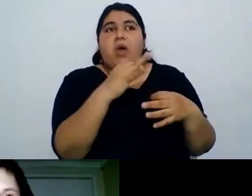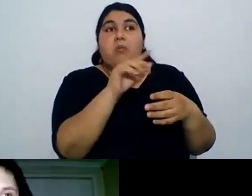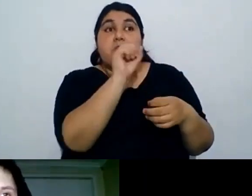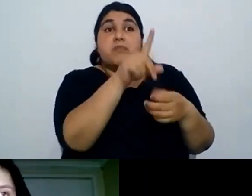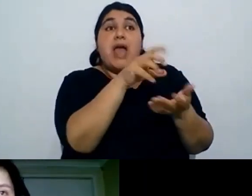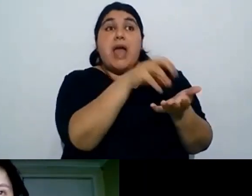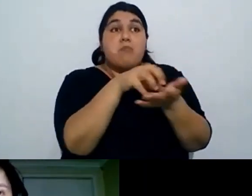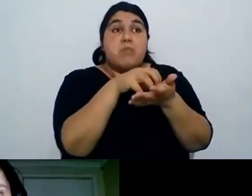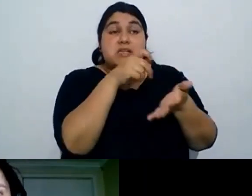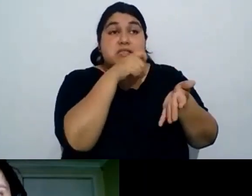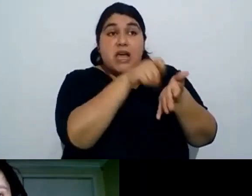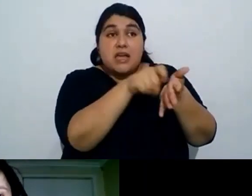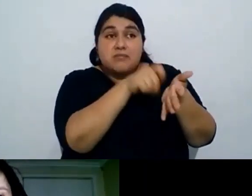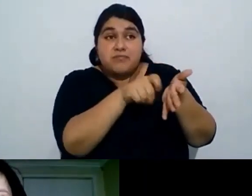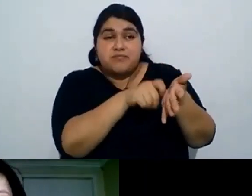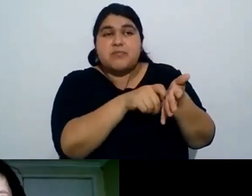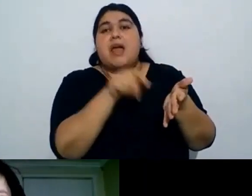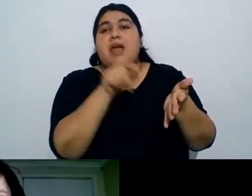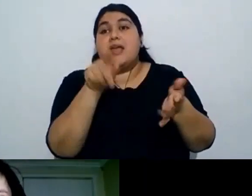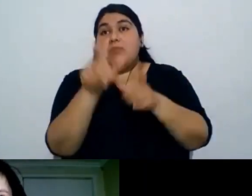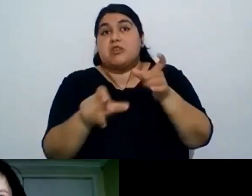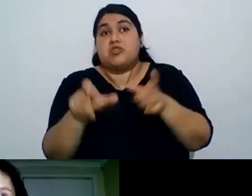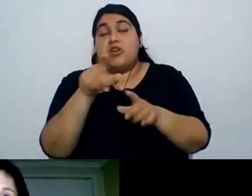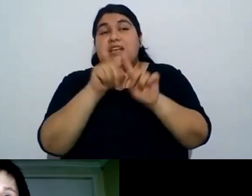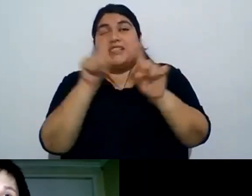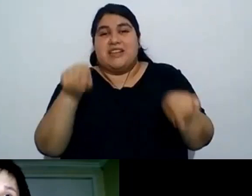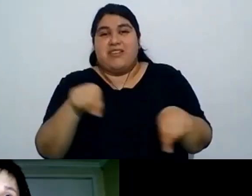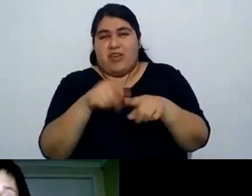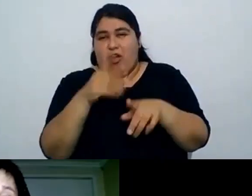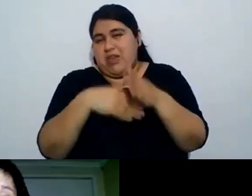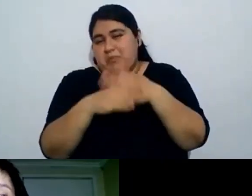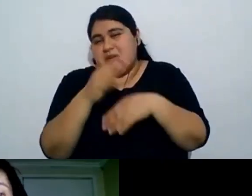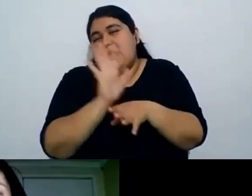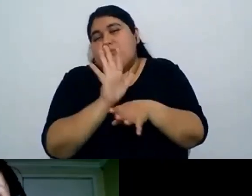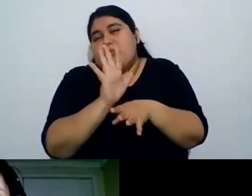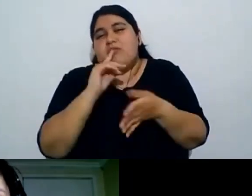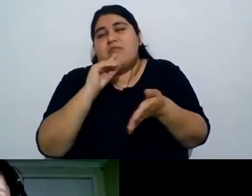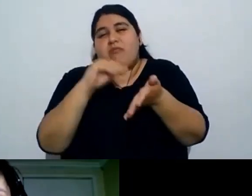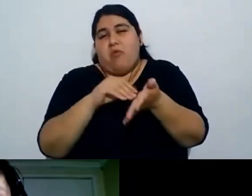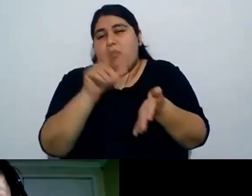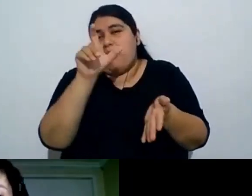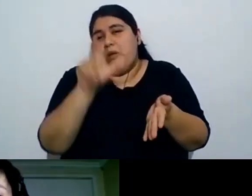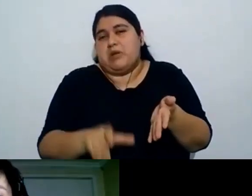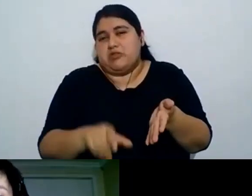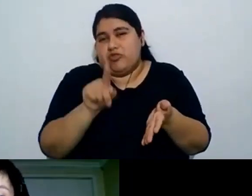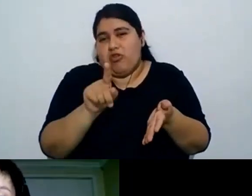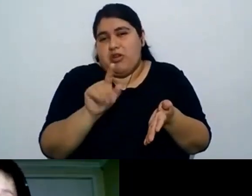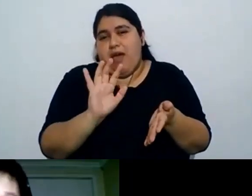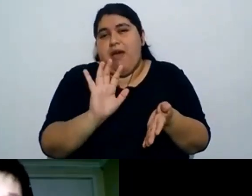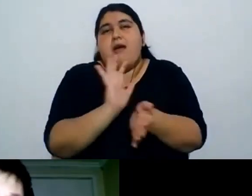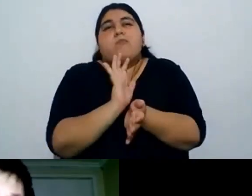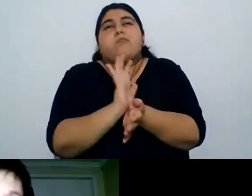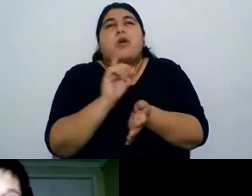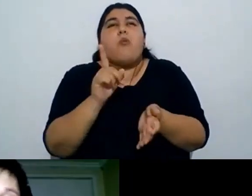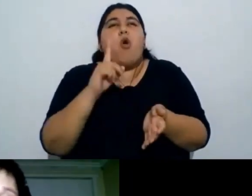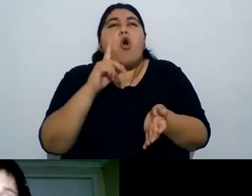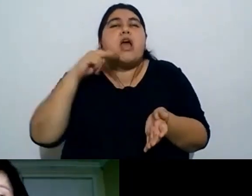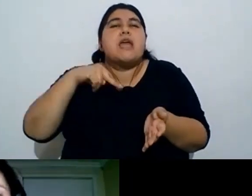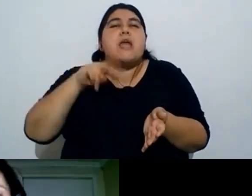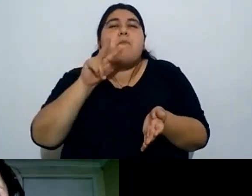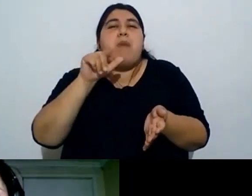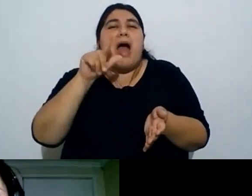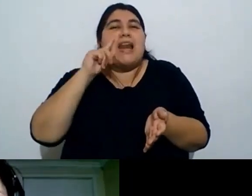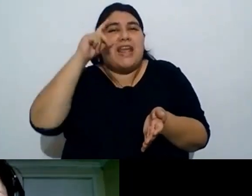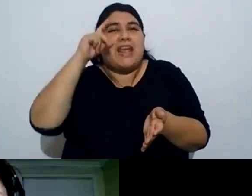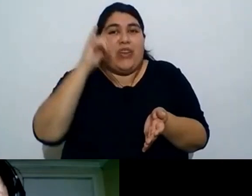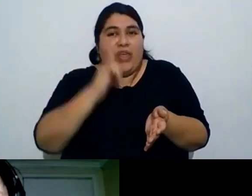en el registro de discapacidad o técnicamente de invalidez, nombre que se debe cambiar, pero sin embargo